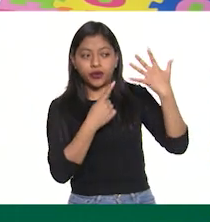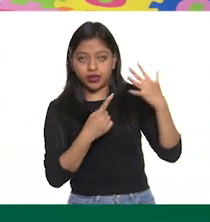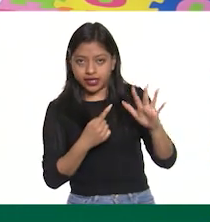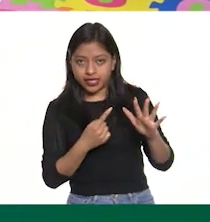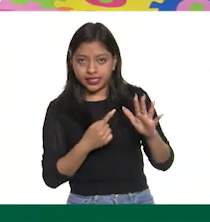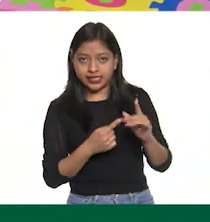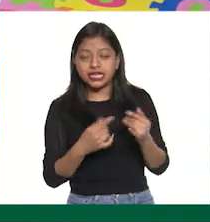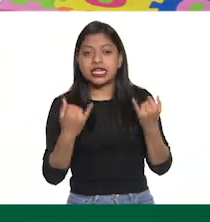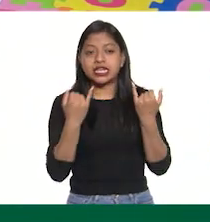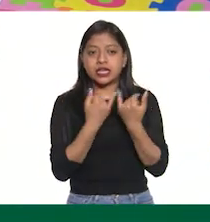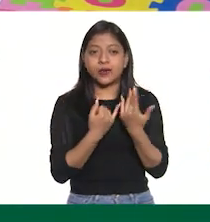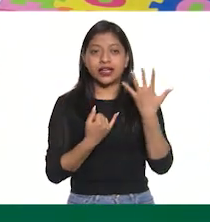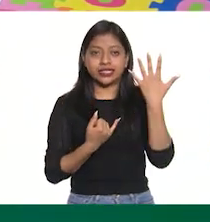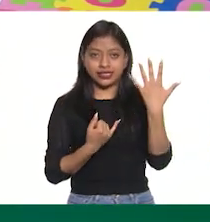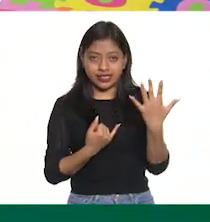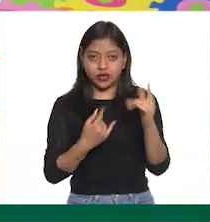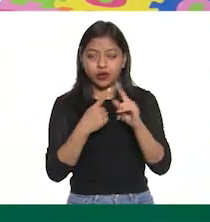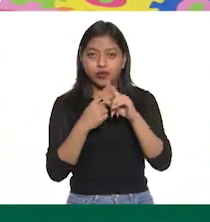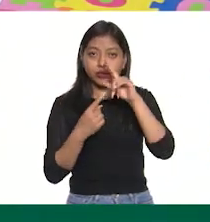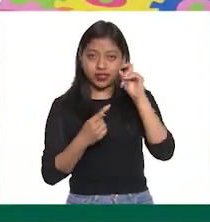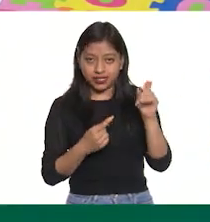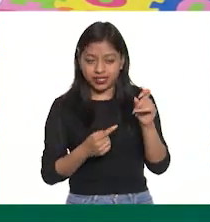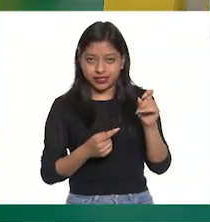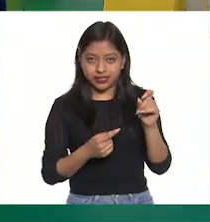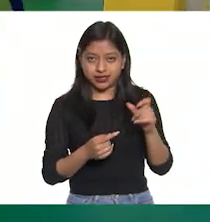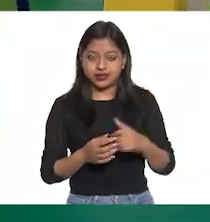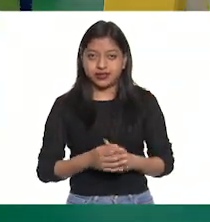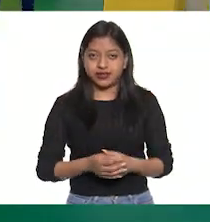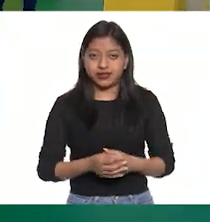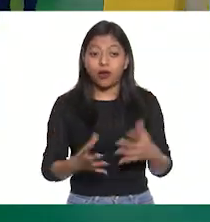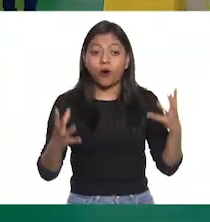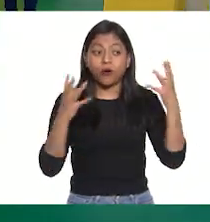5 decenas. Ah, muy bien, muy bien. Entonces son